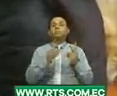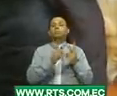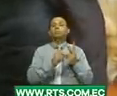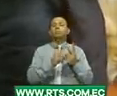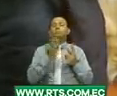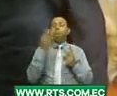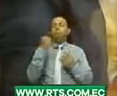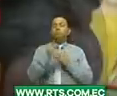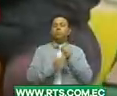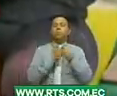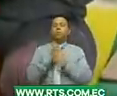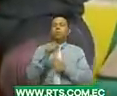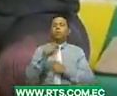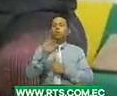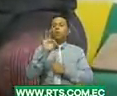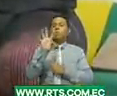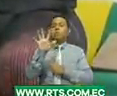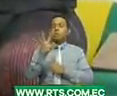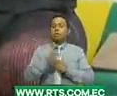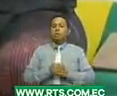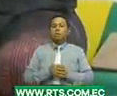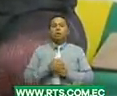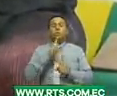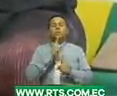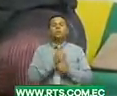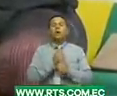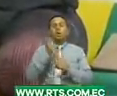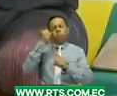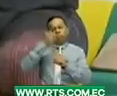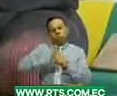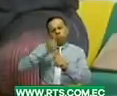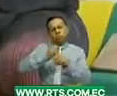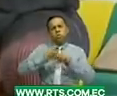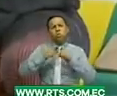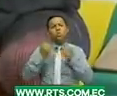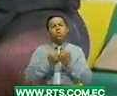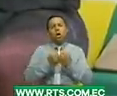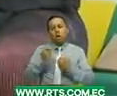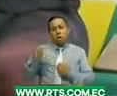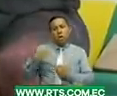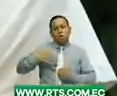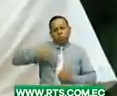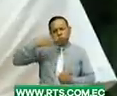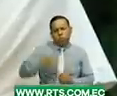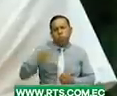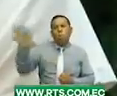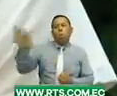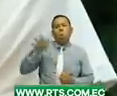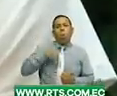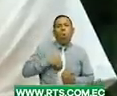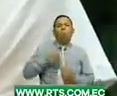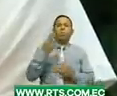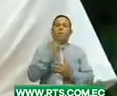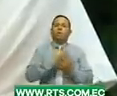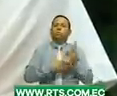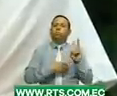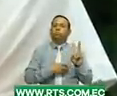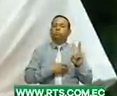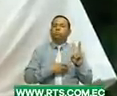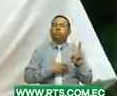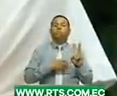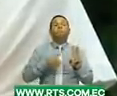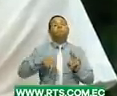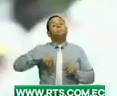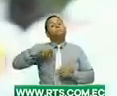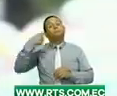1925. ¡Qué bien! La lucha social y la honestidad que nos ha implantado en las dos hermanas que somos. Luego tuve mi segunda